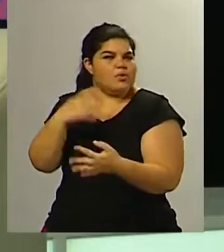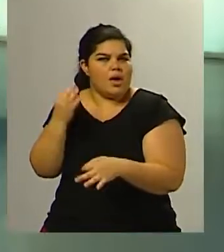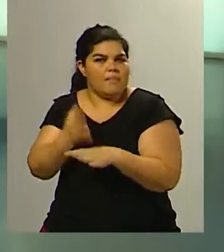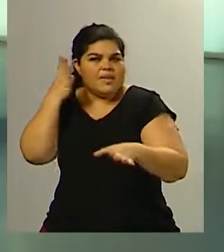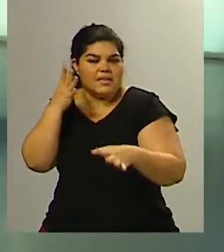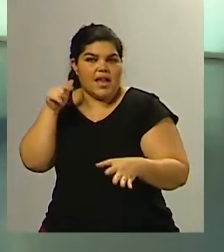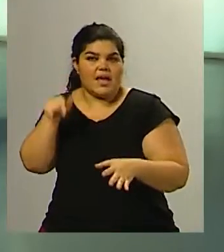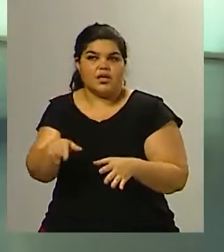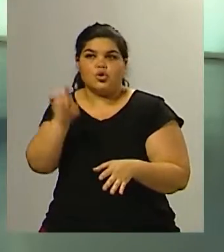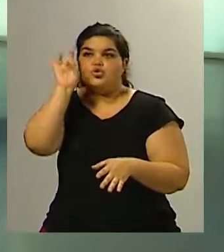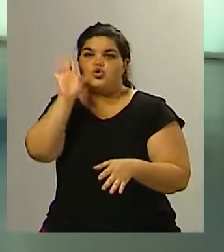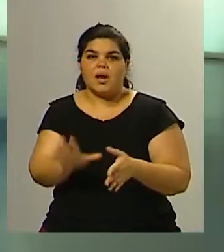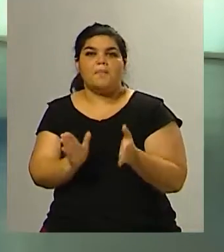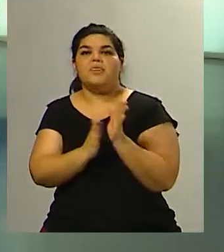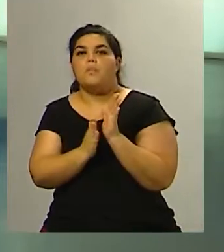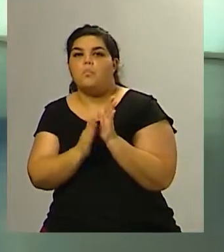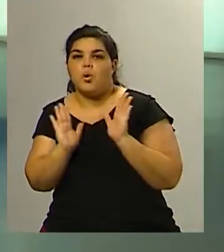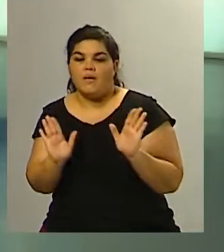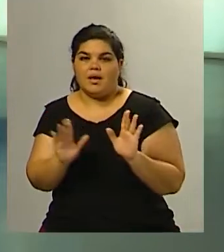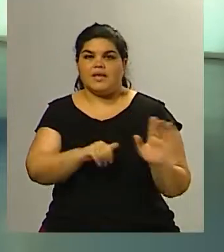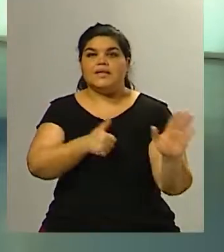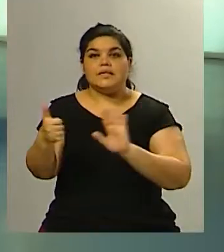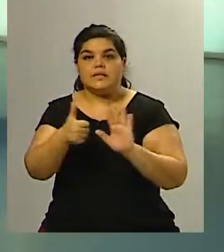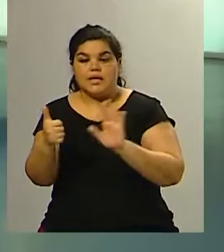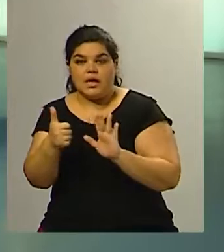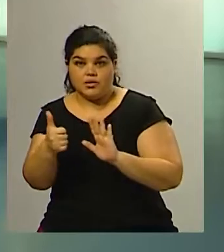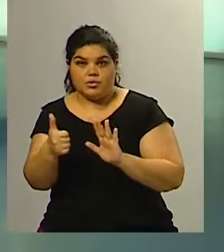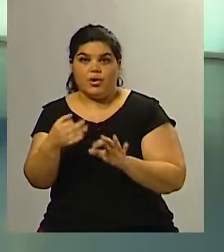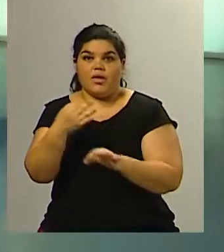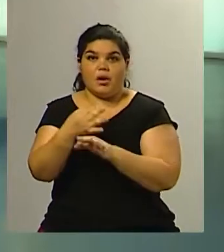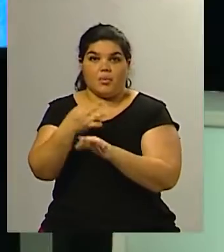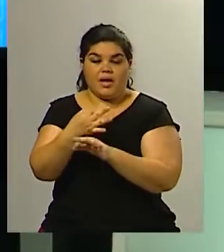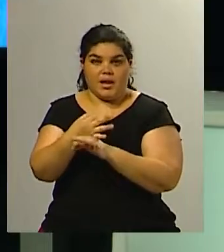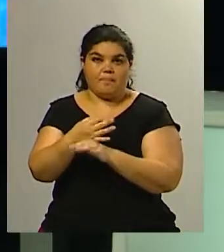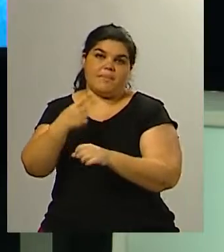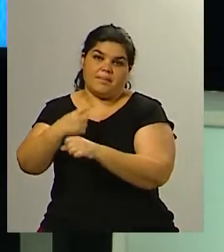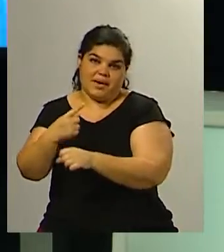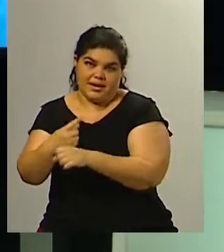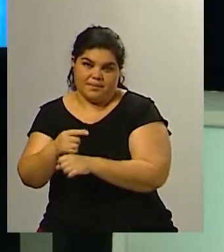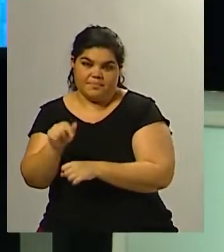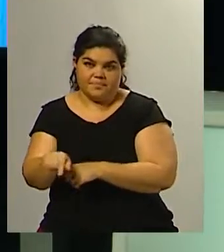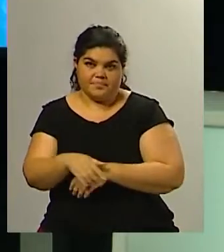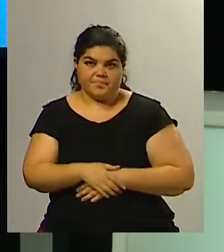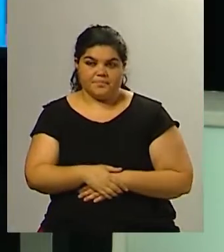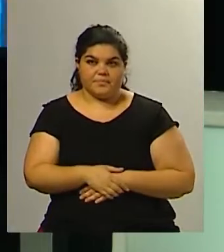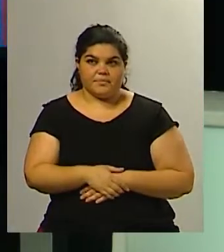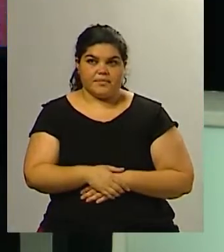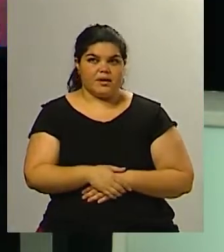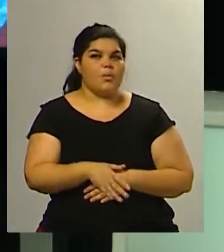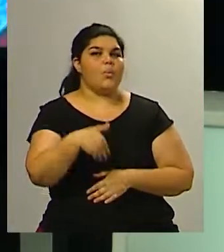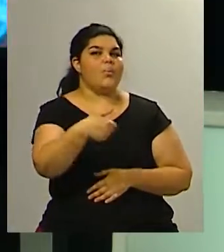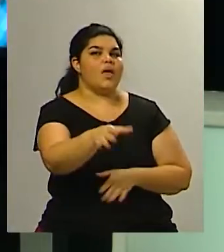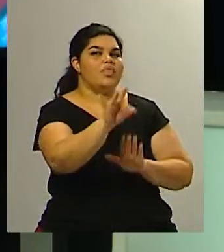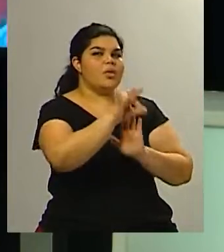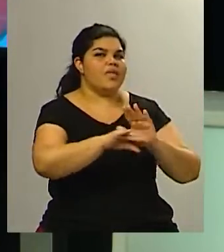de carácter muestral para sexto grado de primaria que estábamos transitando. ¿Y los datos de esas pruebas para cuándo van a estar? Los